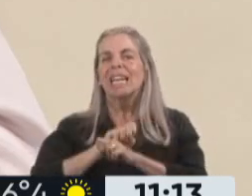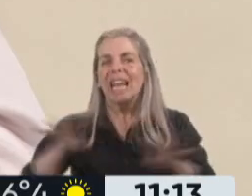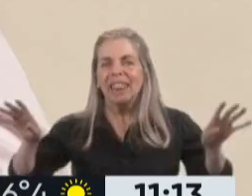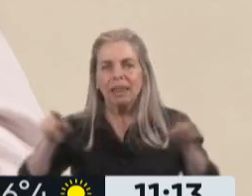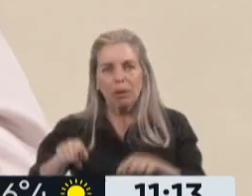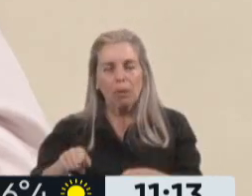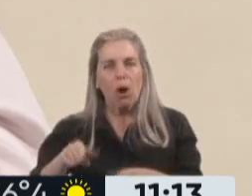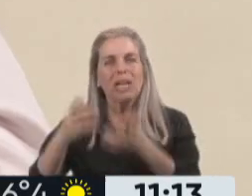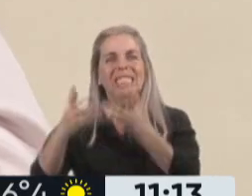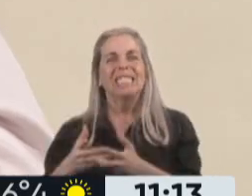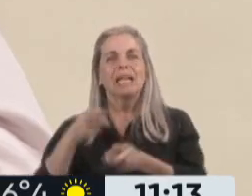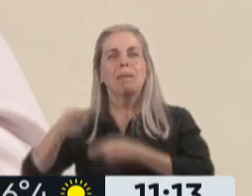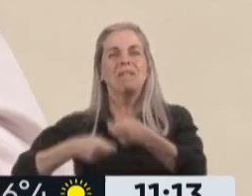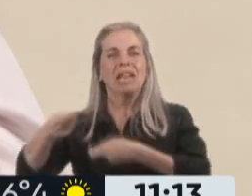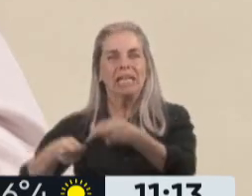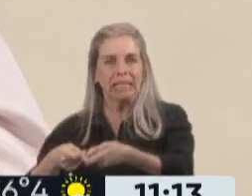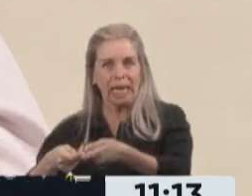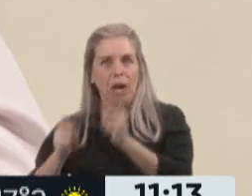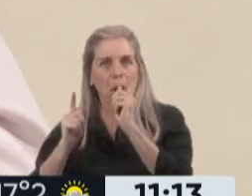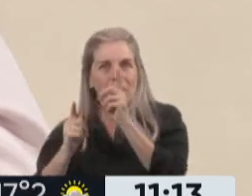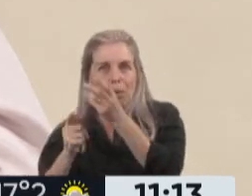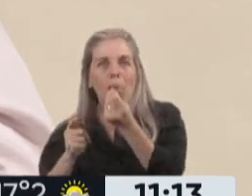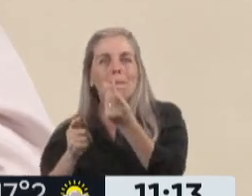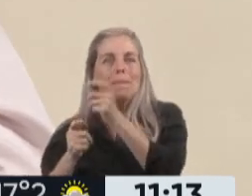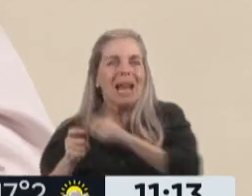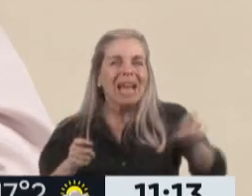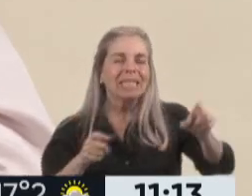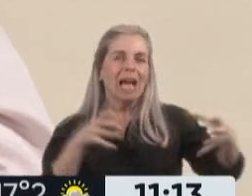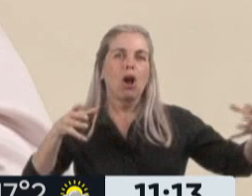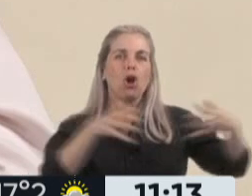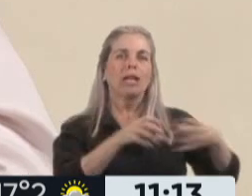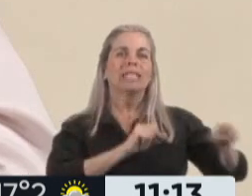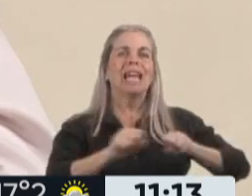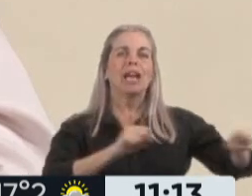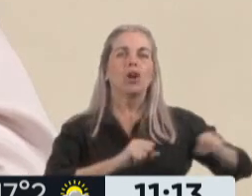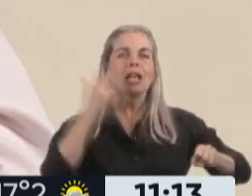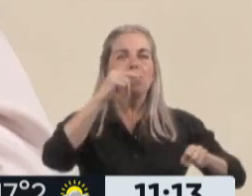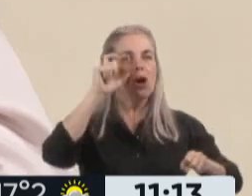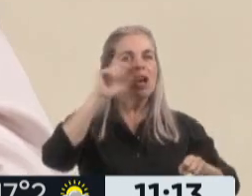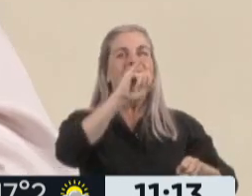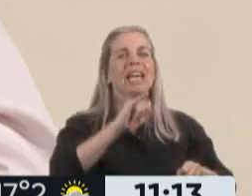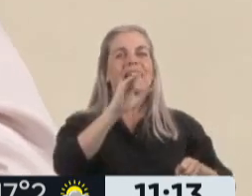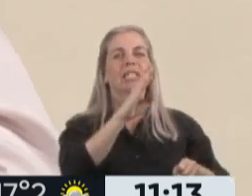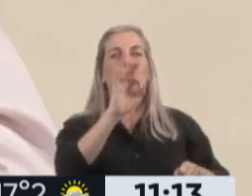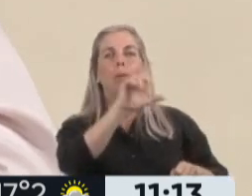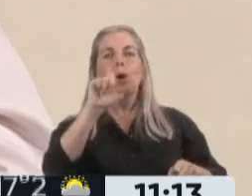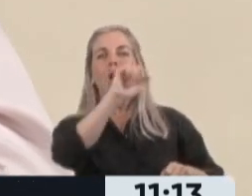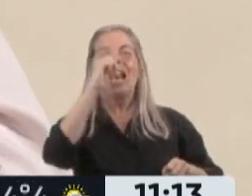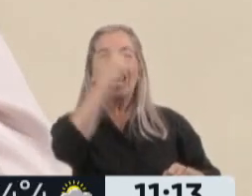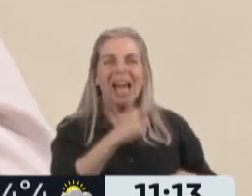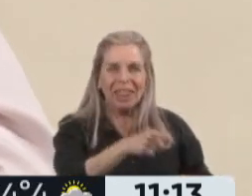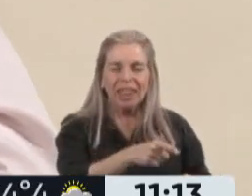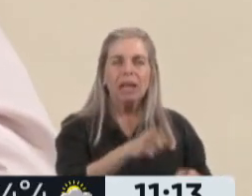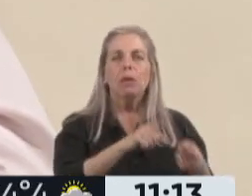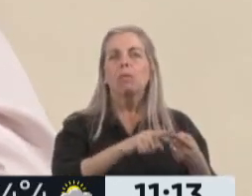argentino para mover dinero de la organización terrorista Hezbollah. Y bueno, después da algunos datos más de congelar determinadas